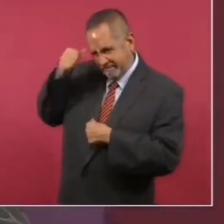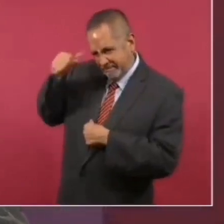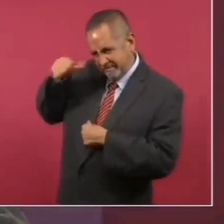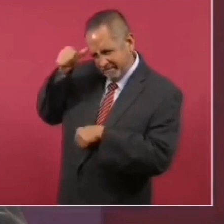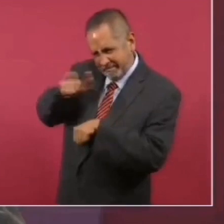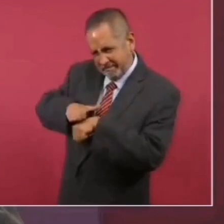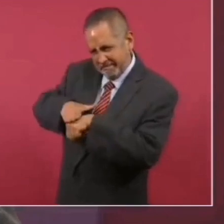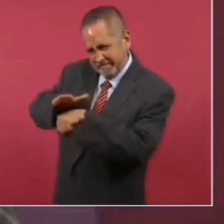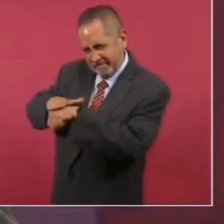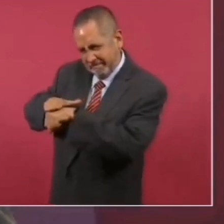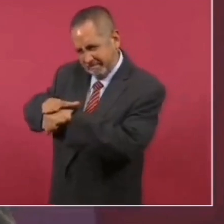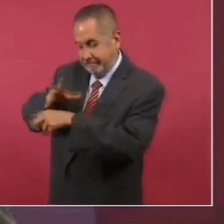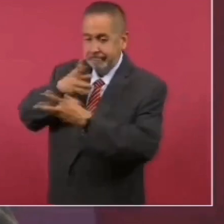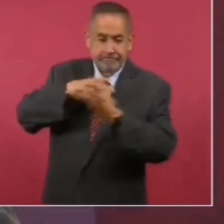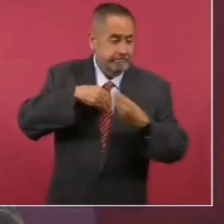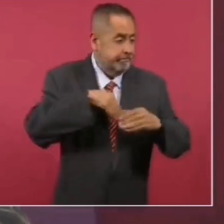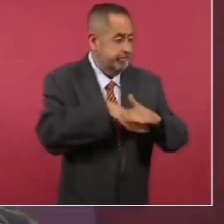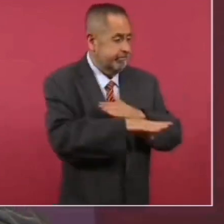Sobre todo